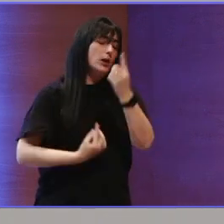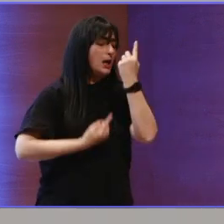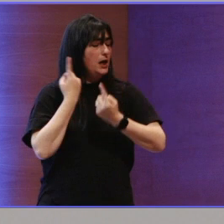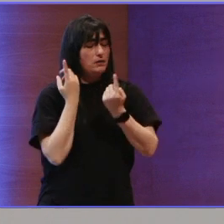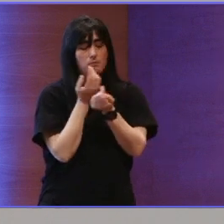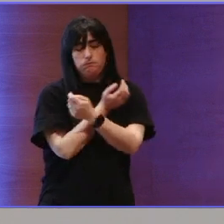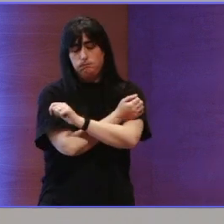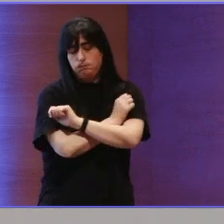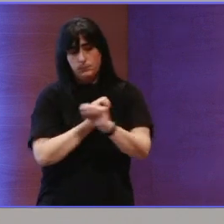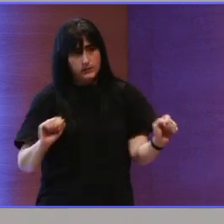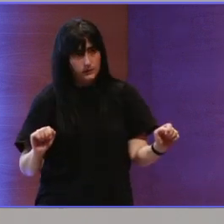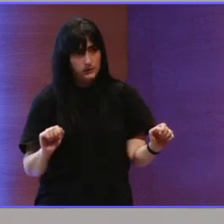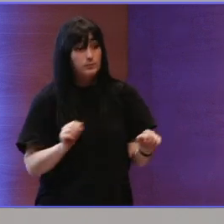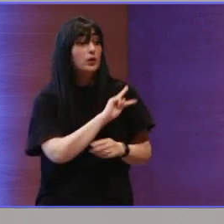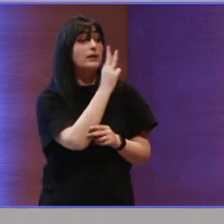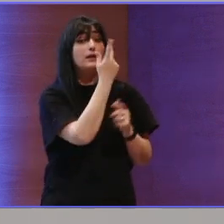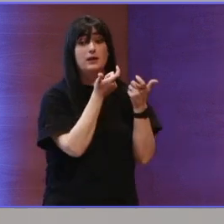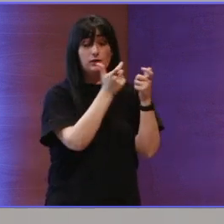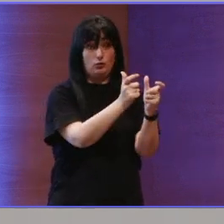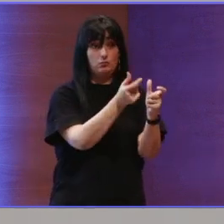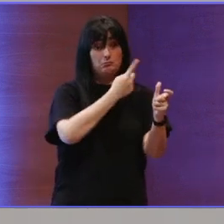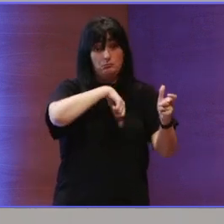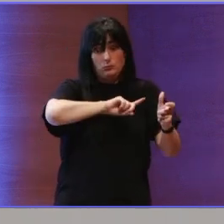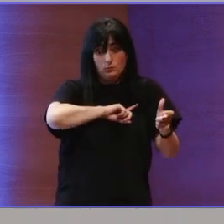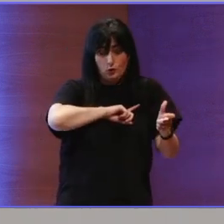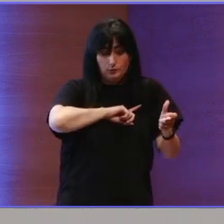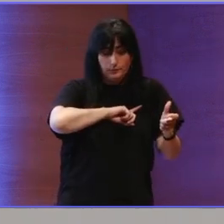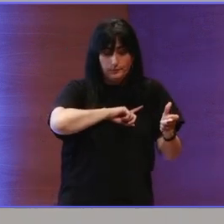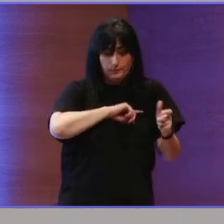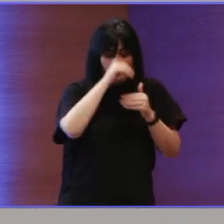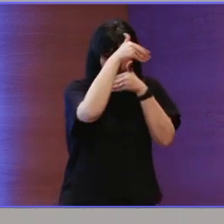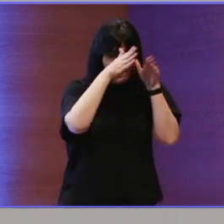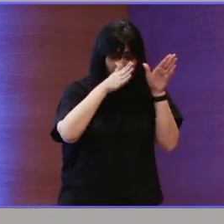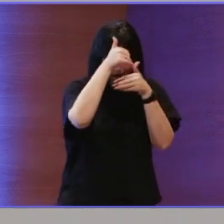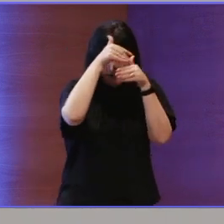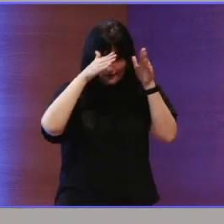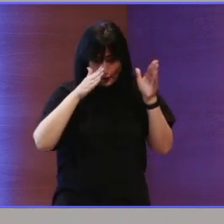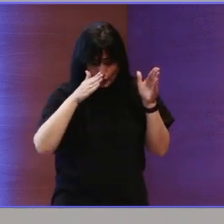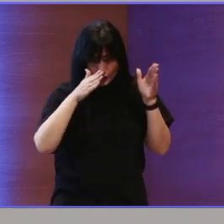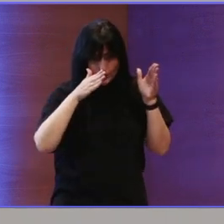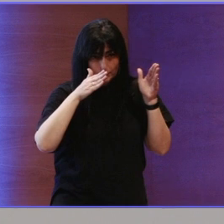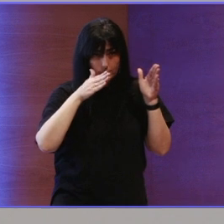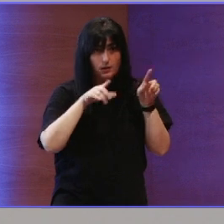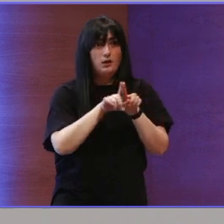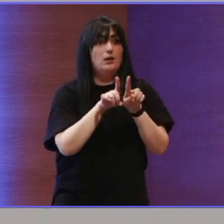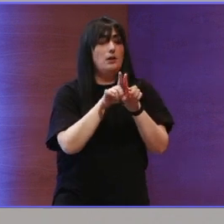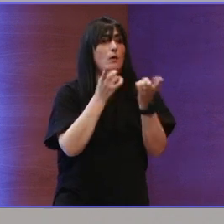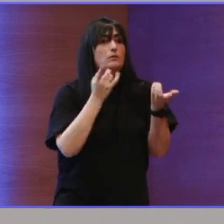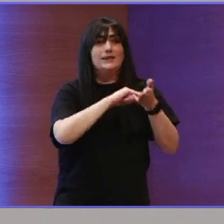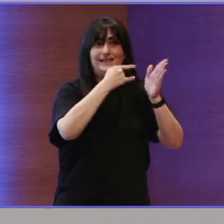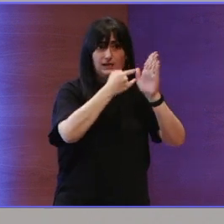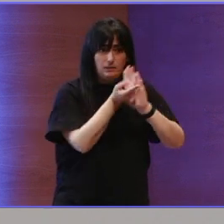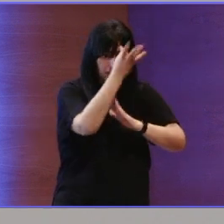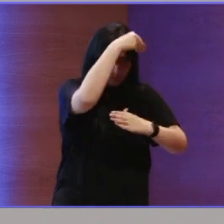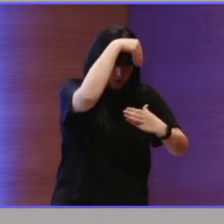imposible no pero el tercer sector disponemos de de de nuestras atenciones eh están sistematizadas O por lo menos recogidas el